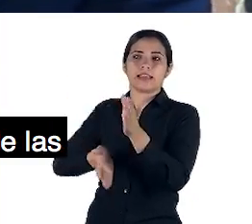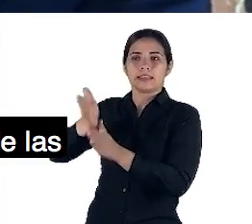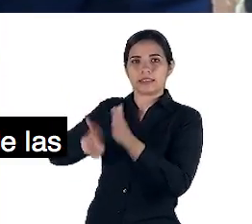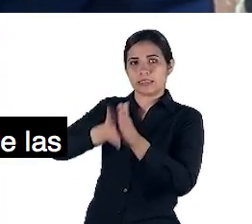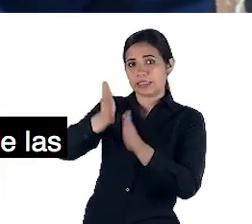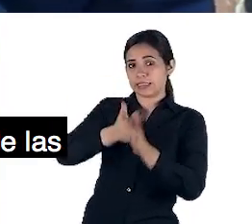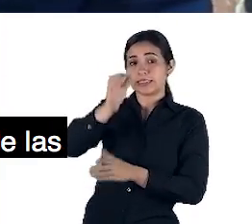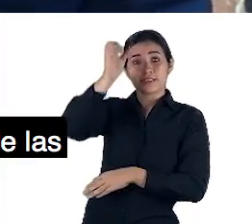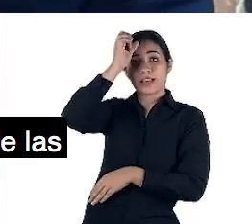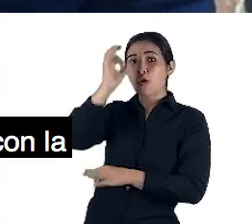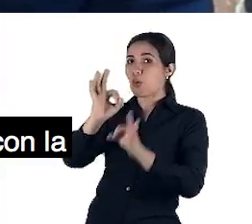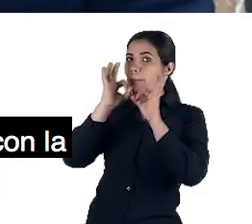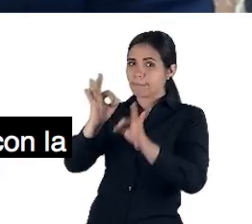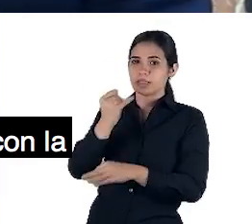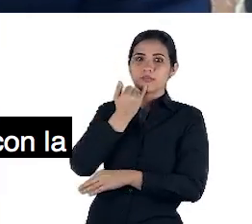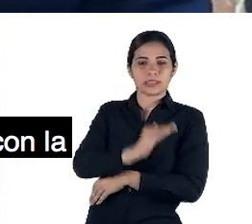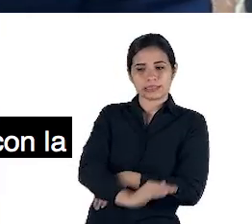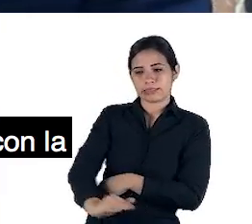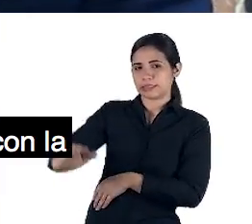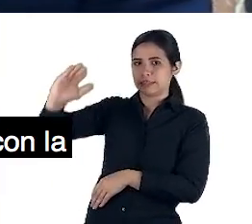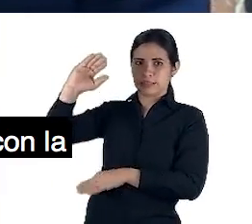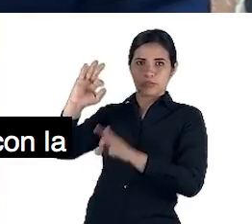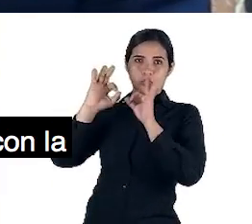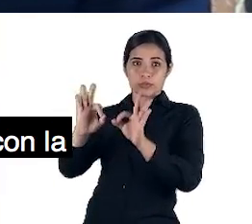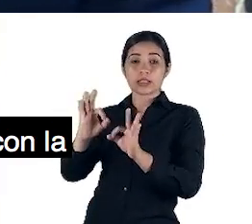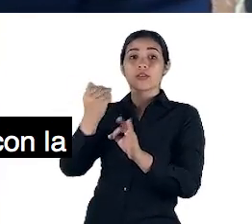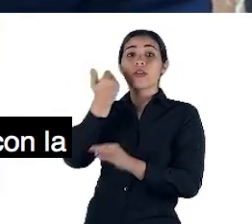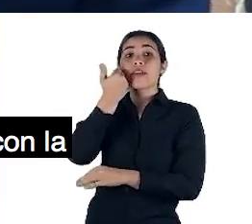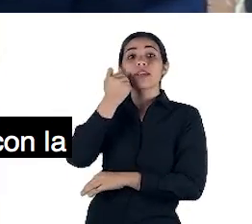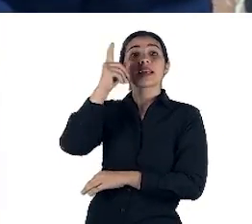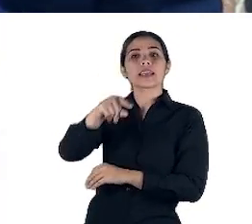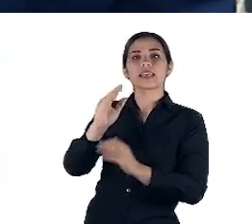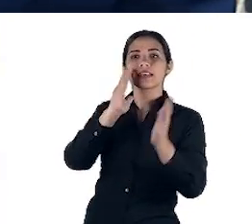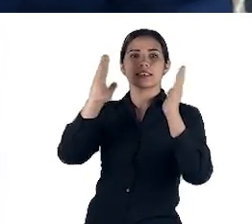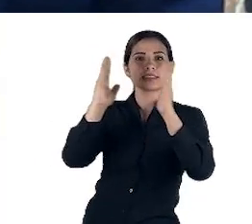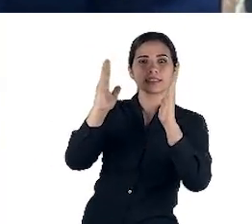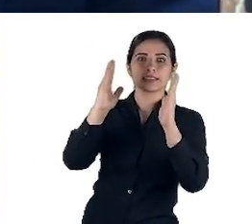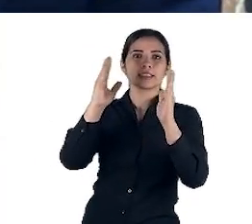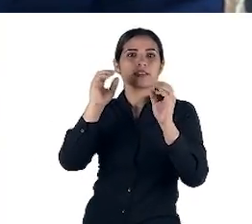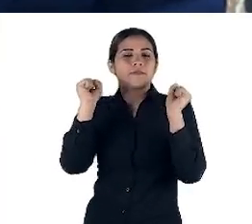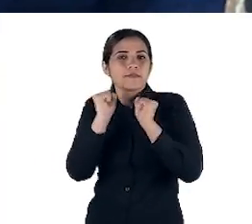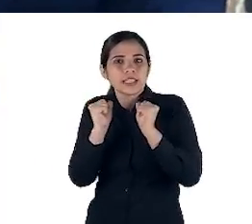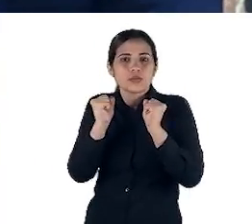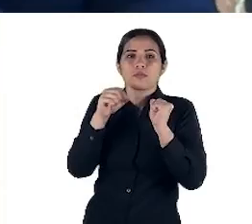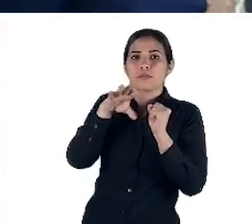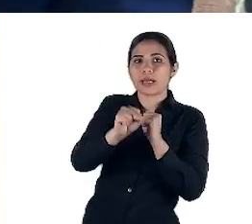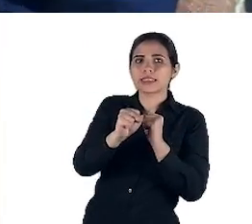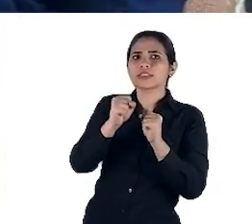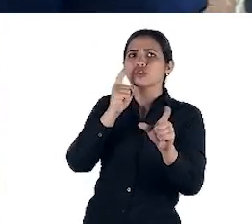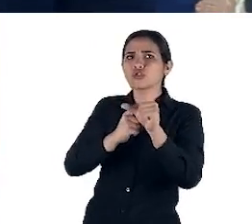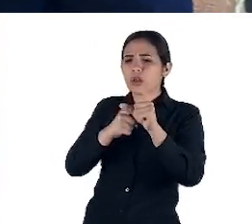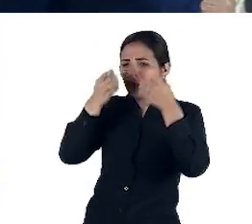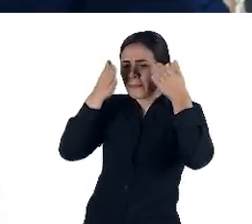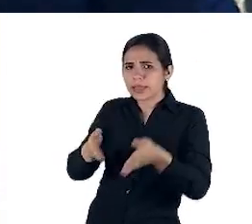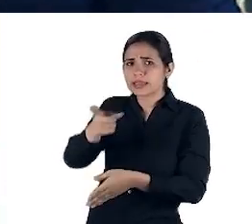los chicos, porque las enfermedades de las que estamos hablando son estacionales y no tienen que ver con la situación de discapacidad o no del chico, sino estamos hablando